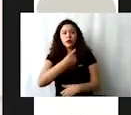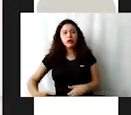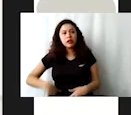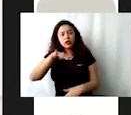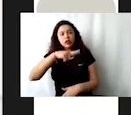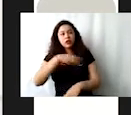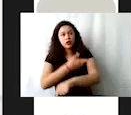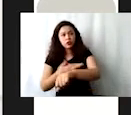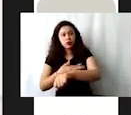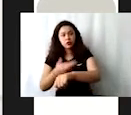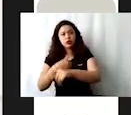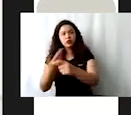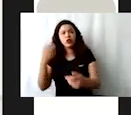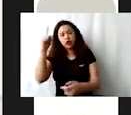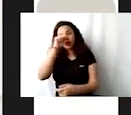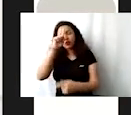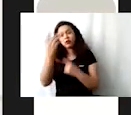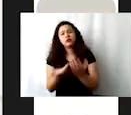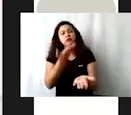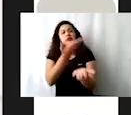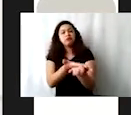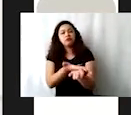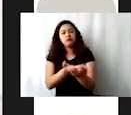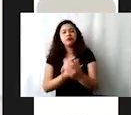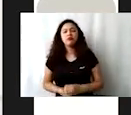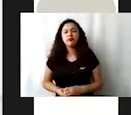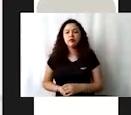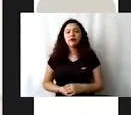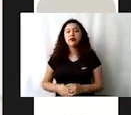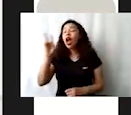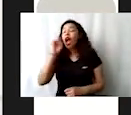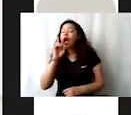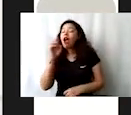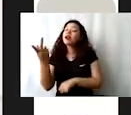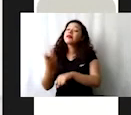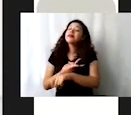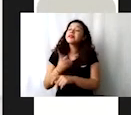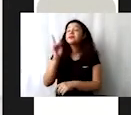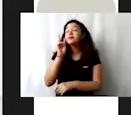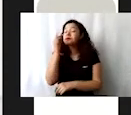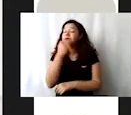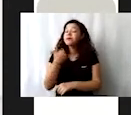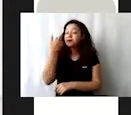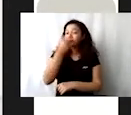solución que quisiera presentar al consejo. ¿Qué? Sí, veamos de qué se trata.